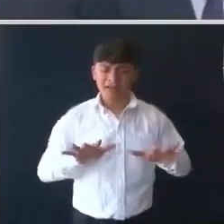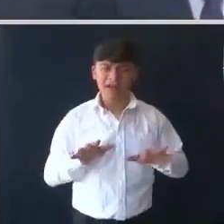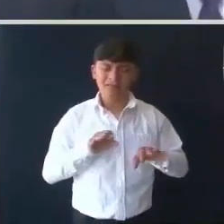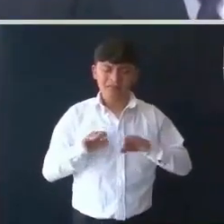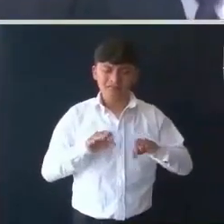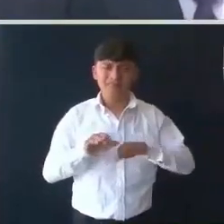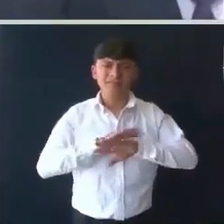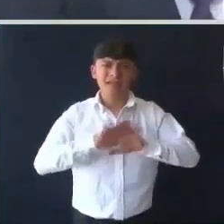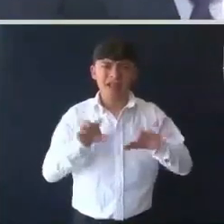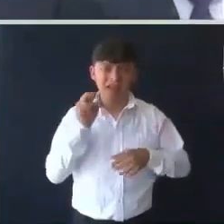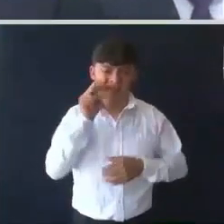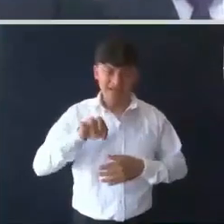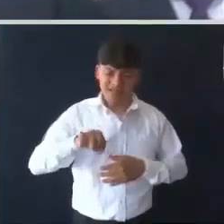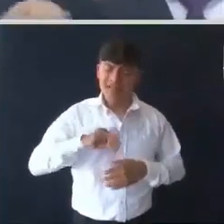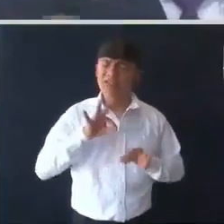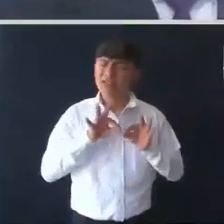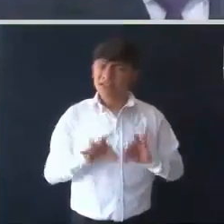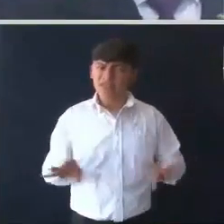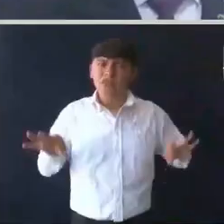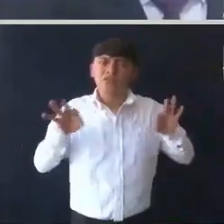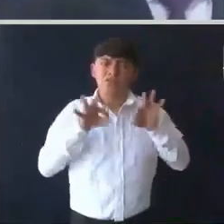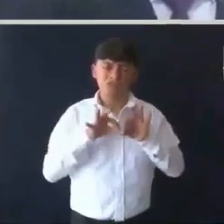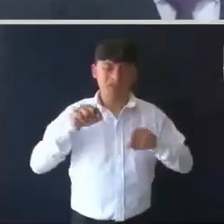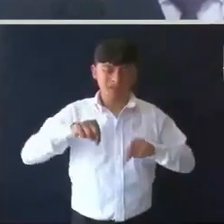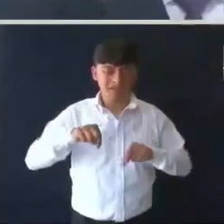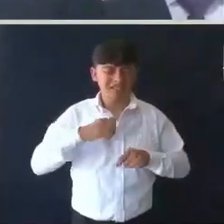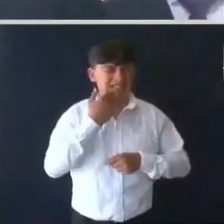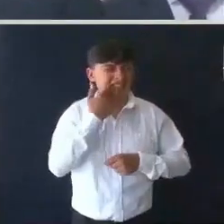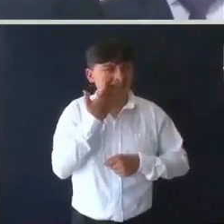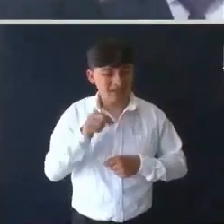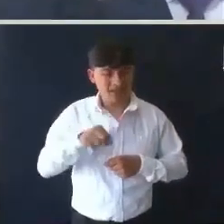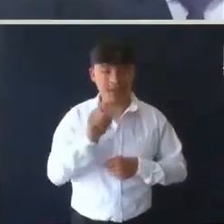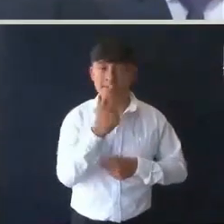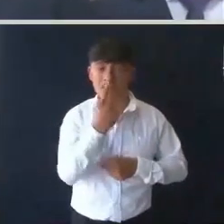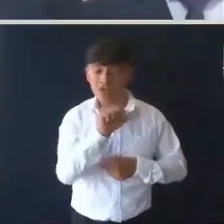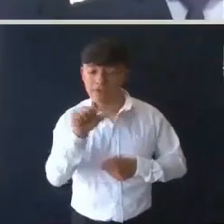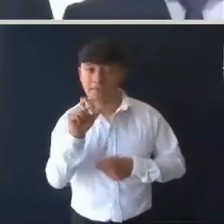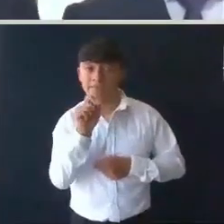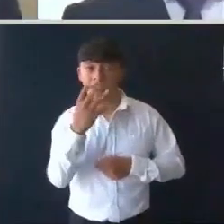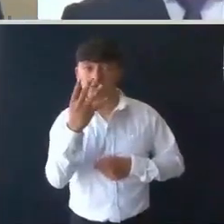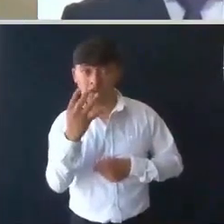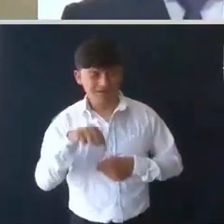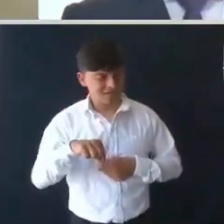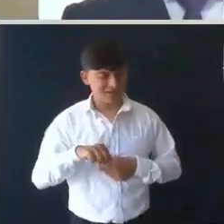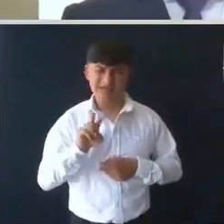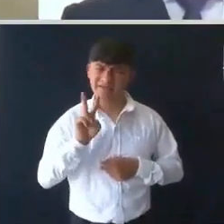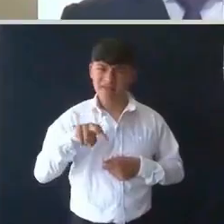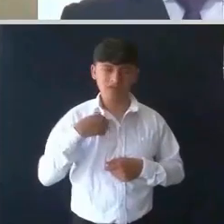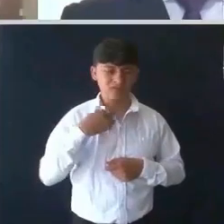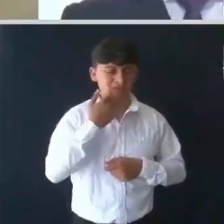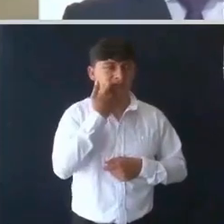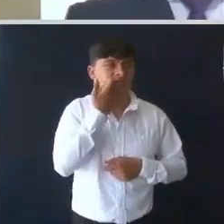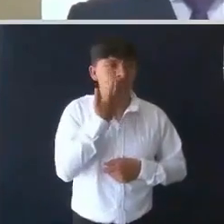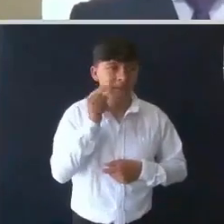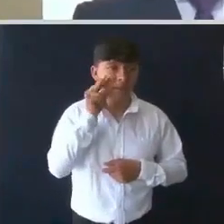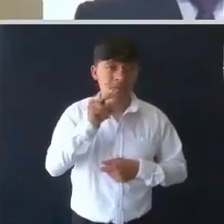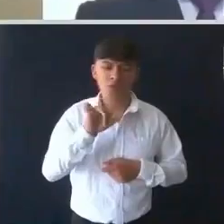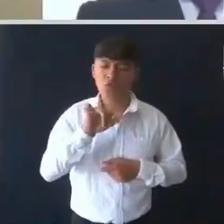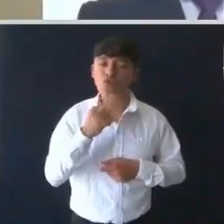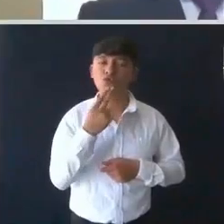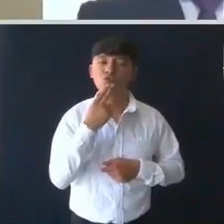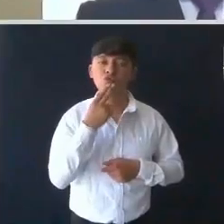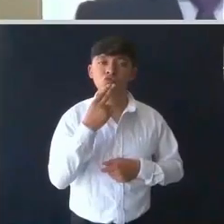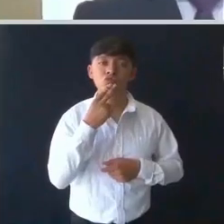que se pusiera en marcha durante esta administración. Era fundamental que se viera que está en uso